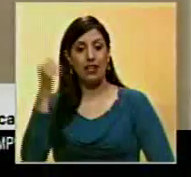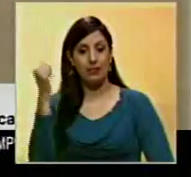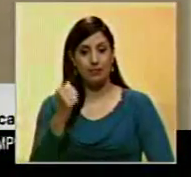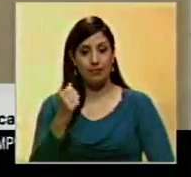hecho